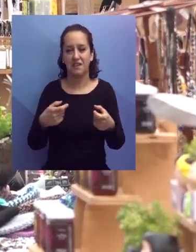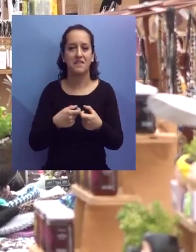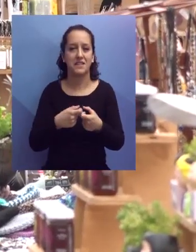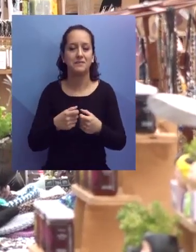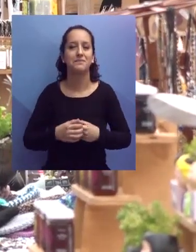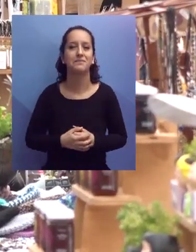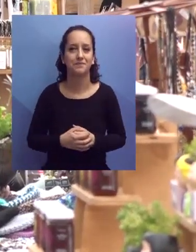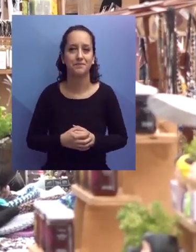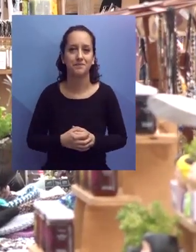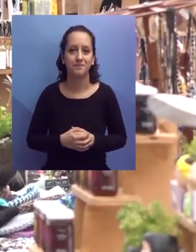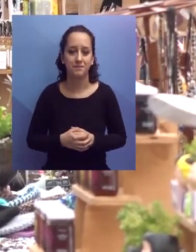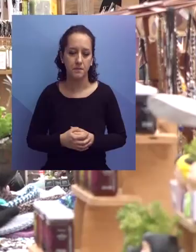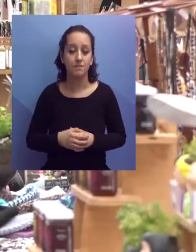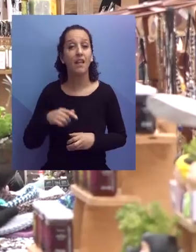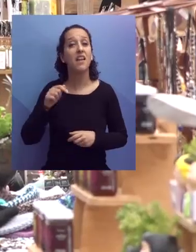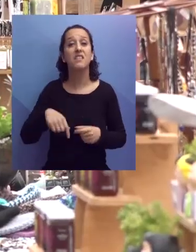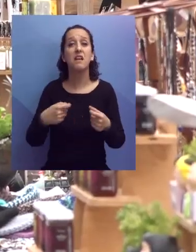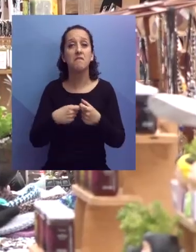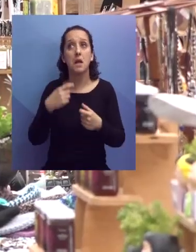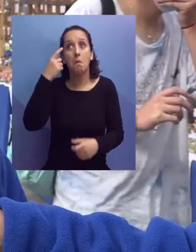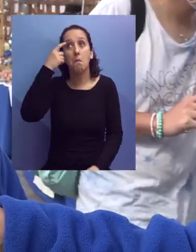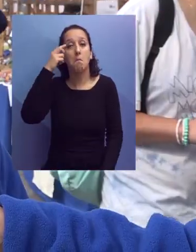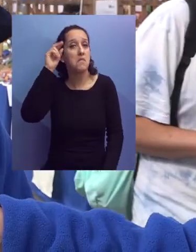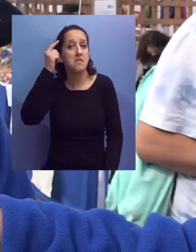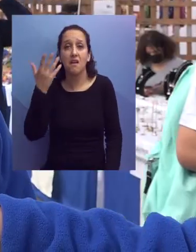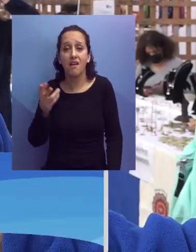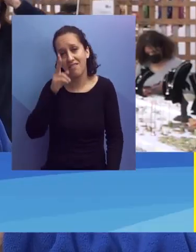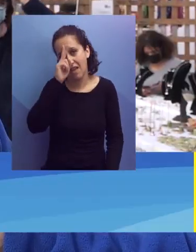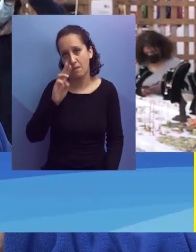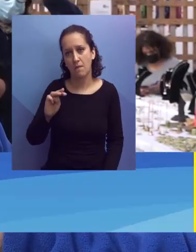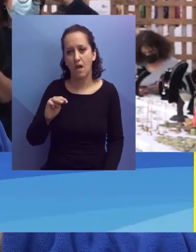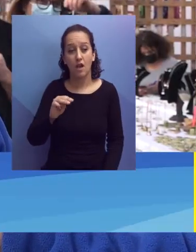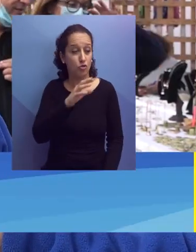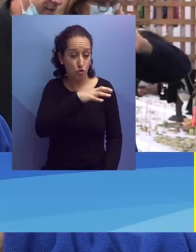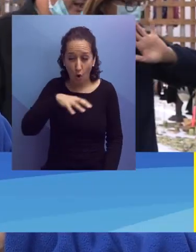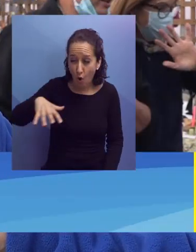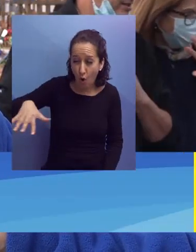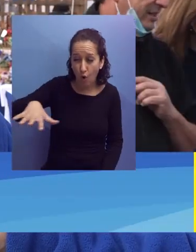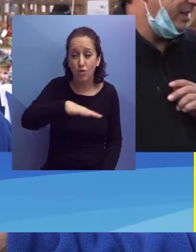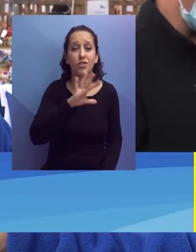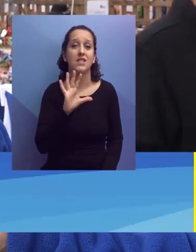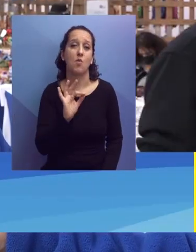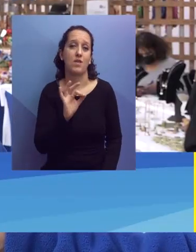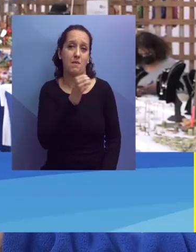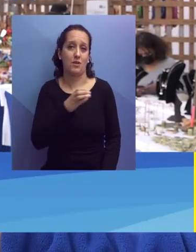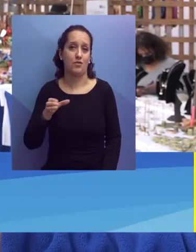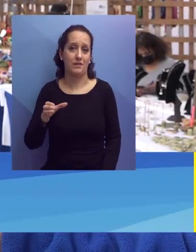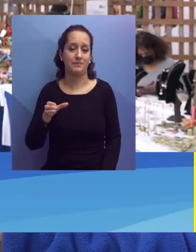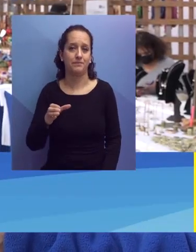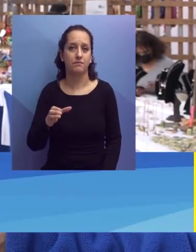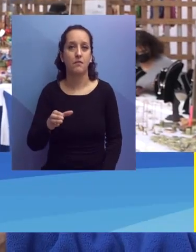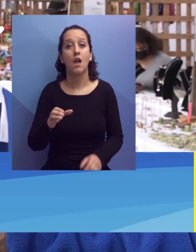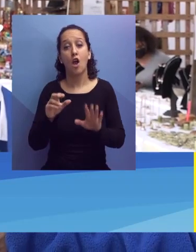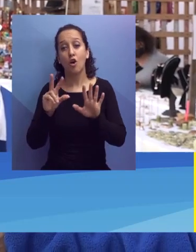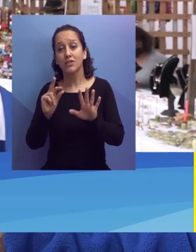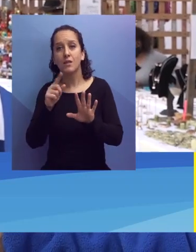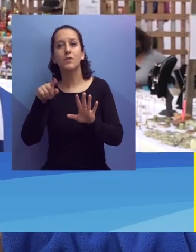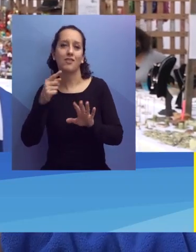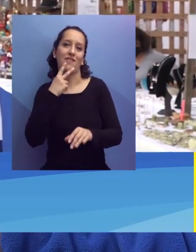horas. Esta es una feria que organizamos pensando en el Día de la Madre. Aquí tenemos 50 expositores,